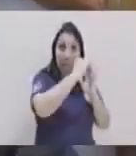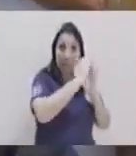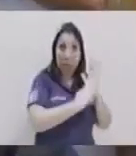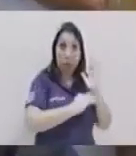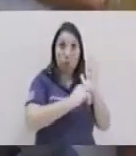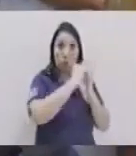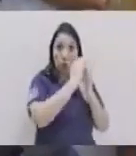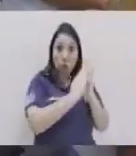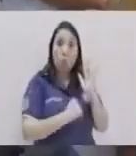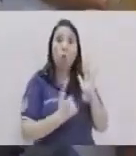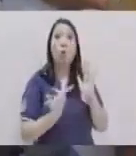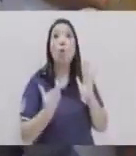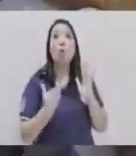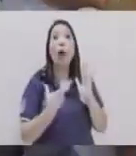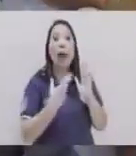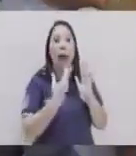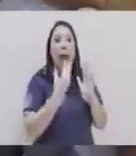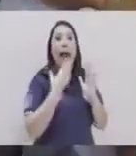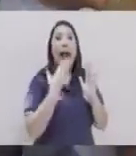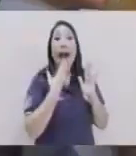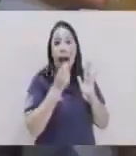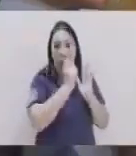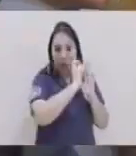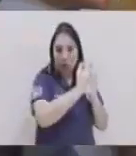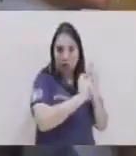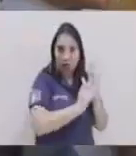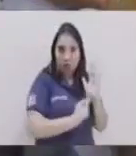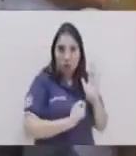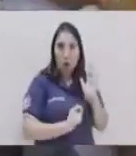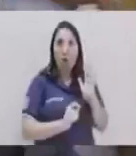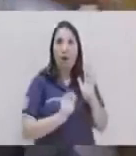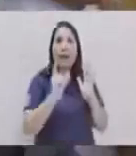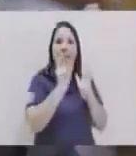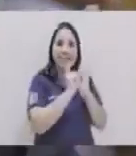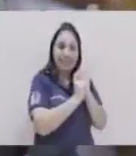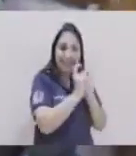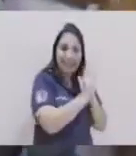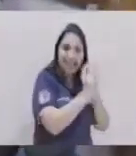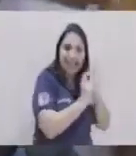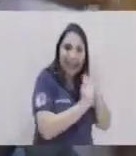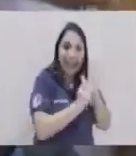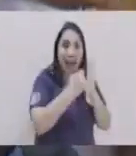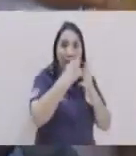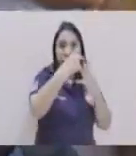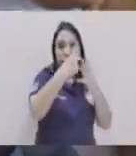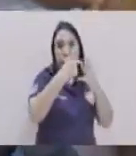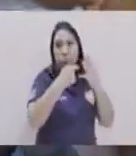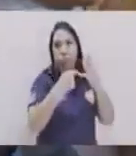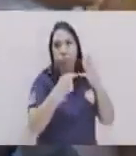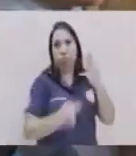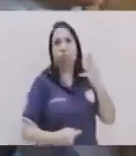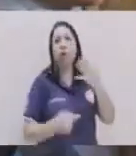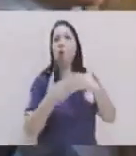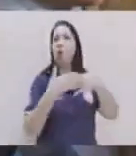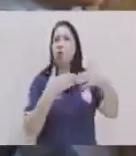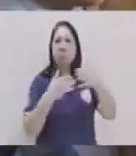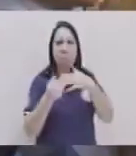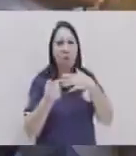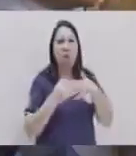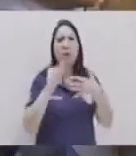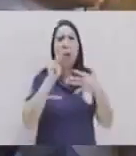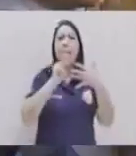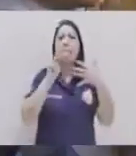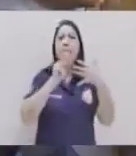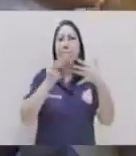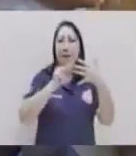acrílico, la témpera, el crayón de madera, el crayón pastel, el crayón de cera. Entonces, no importa con qué material estemos